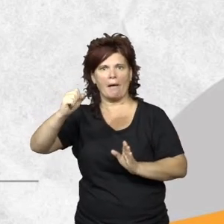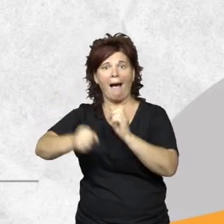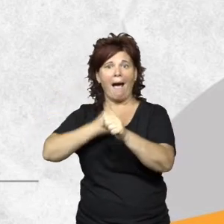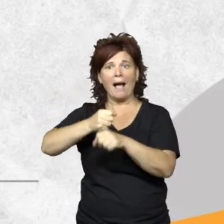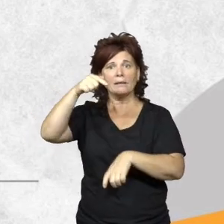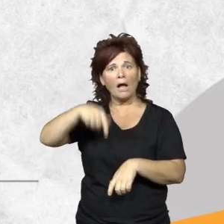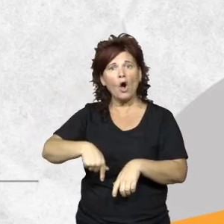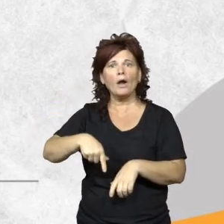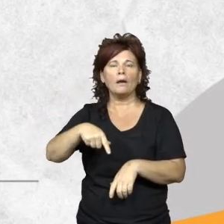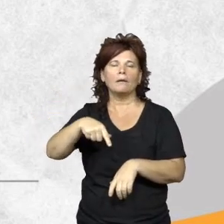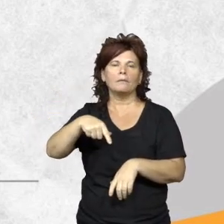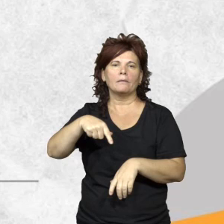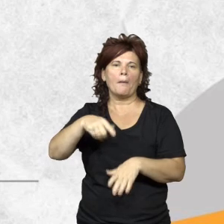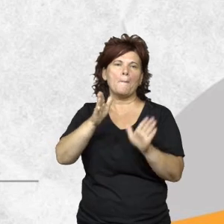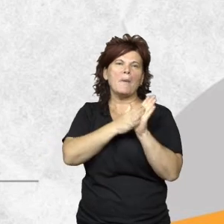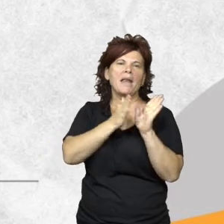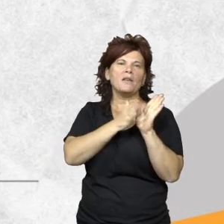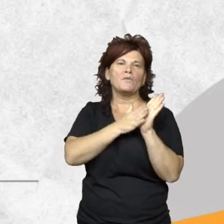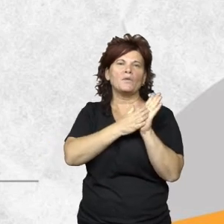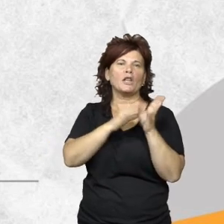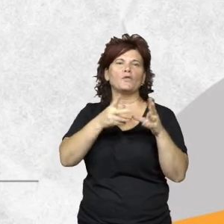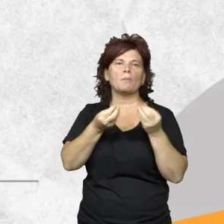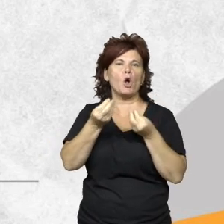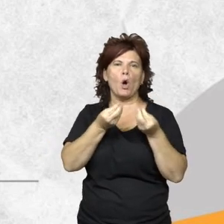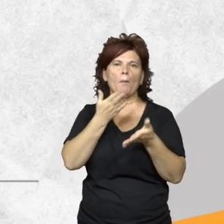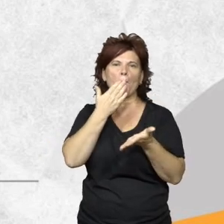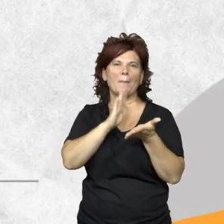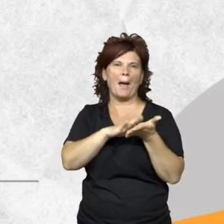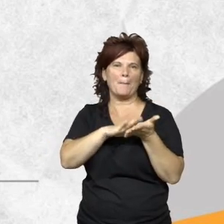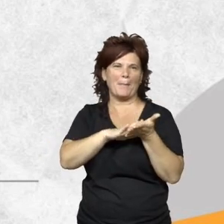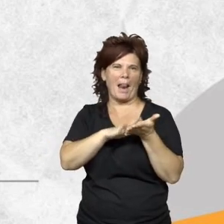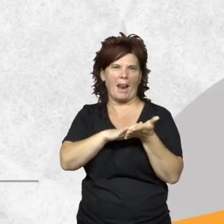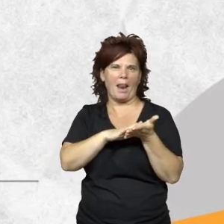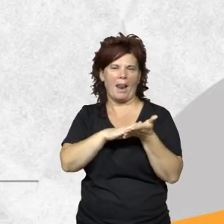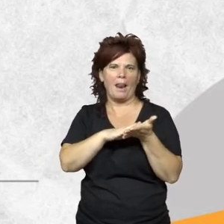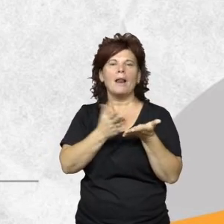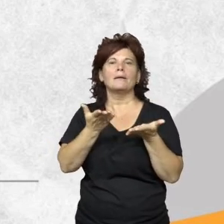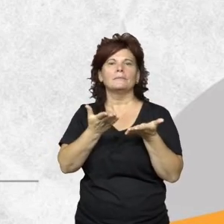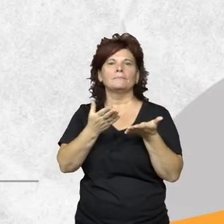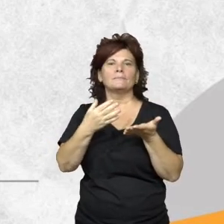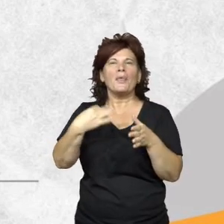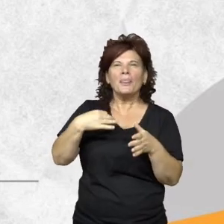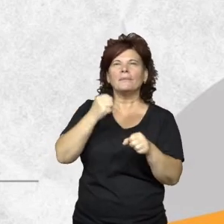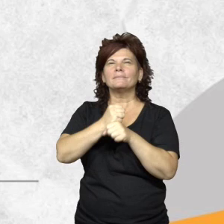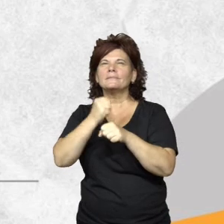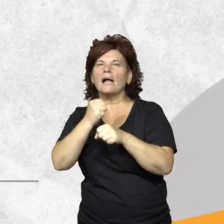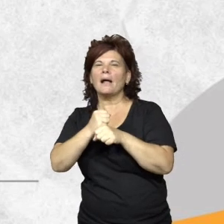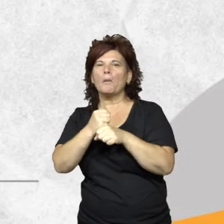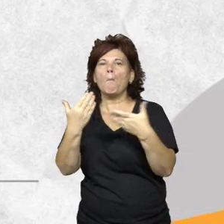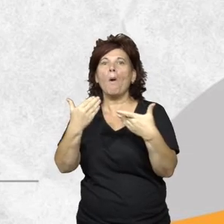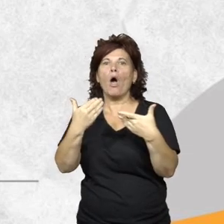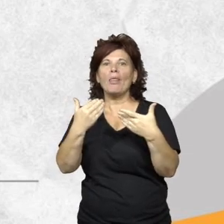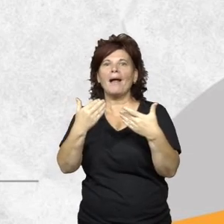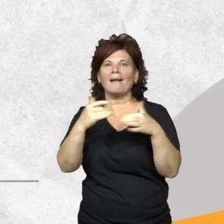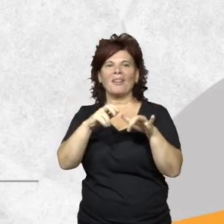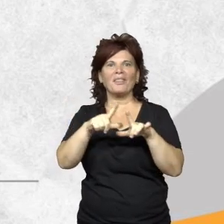manifiestos papel. Lo que estamos intentando y se está trabajando es poder digitalizar o